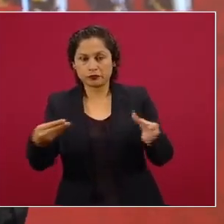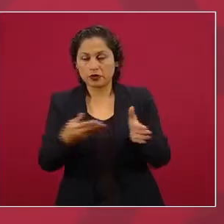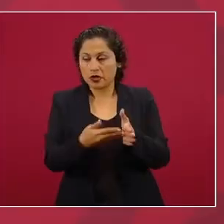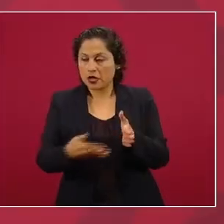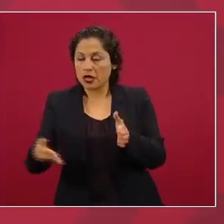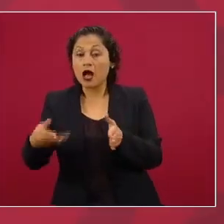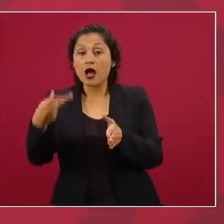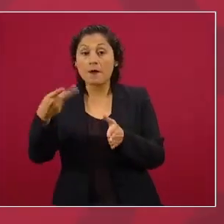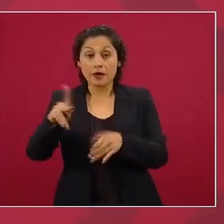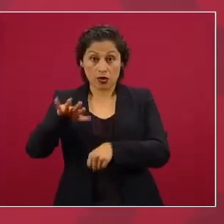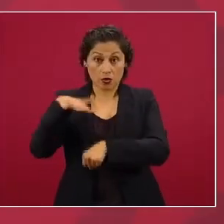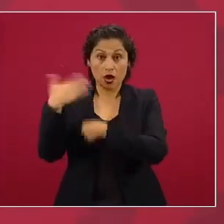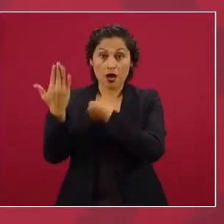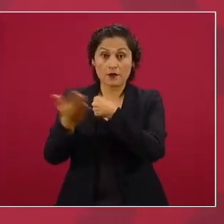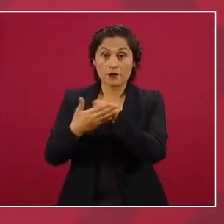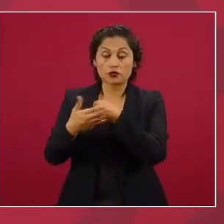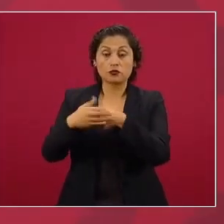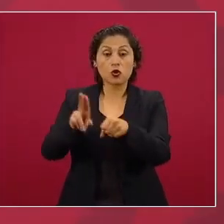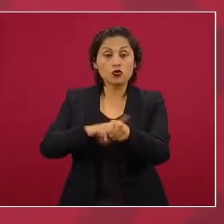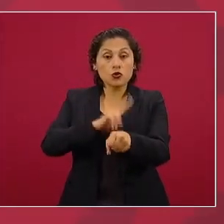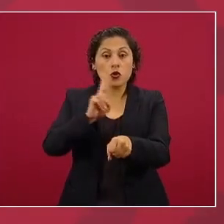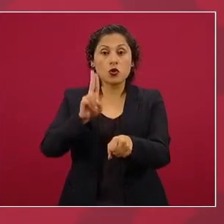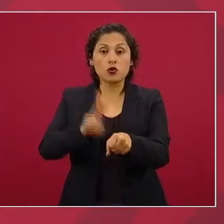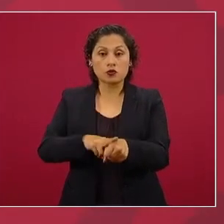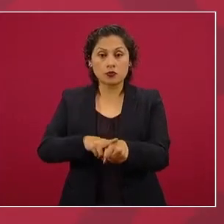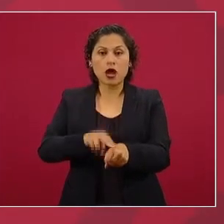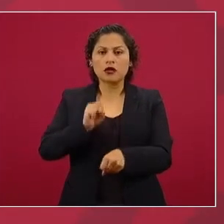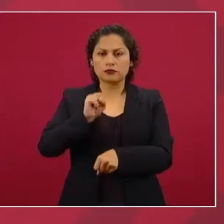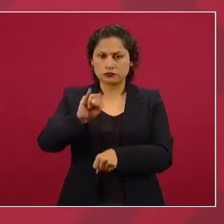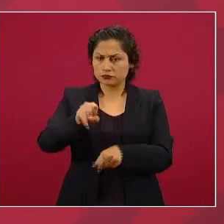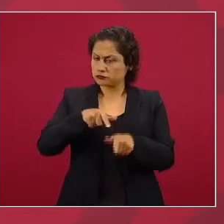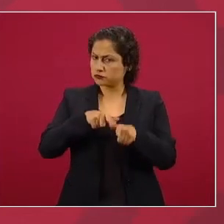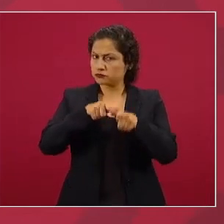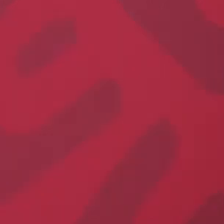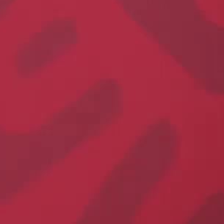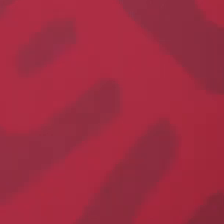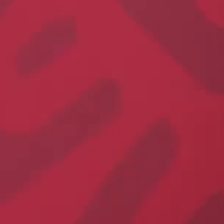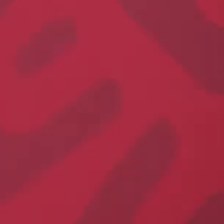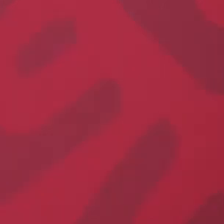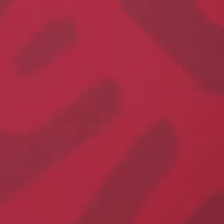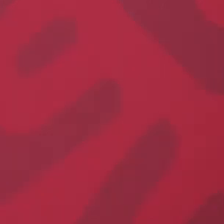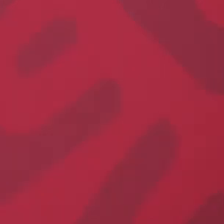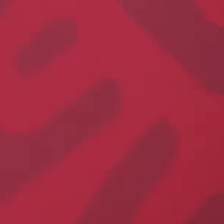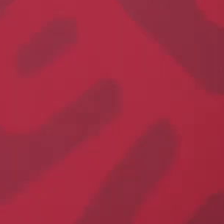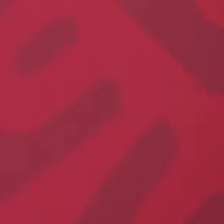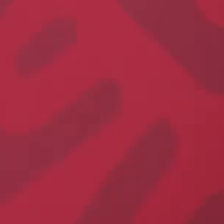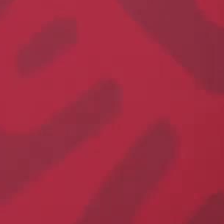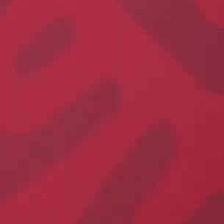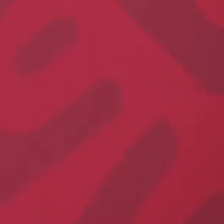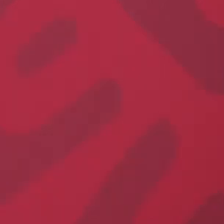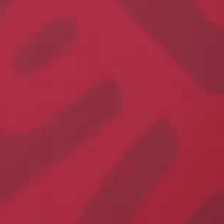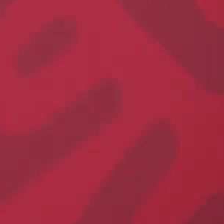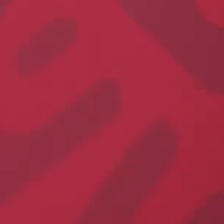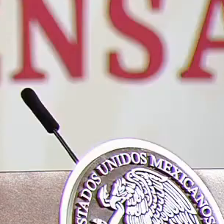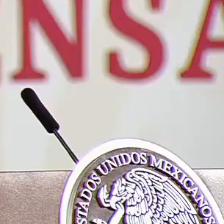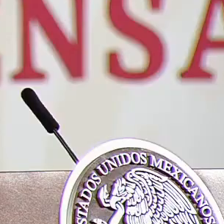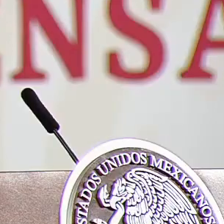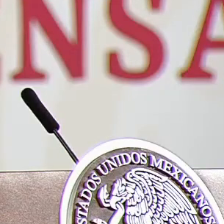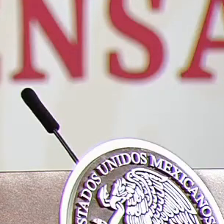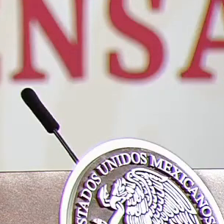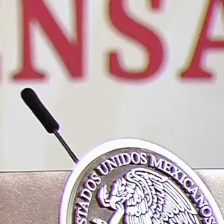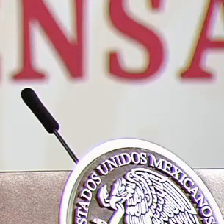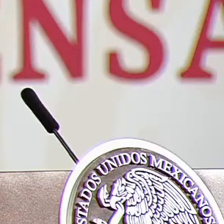vamos a estar alentando la democracia sindical. respetando también la